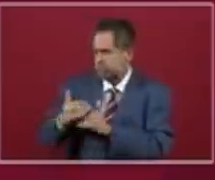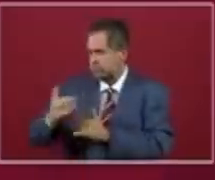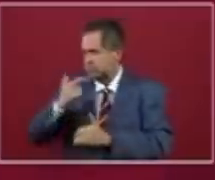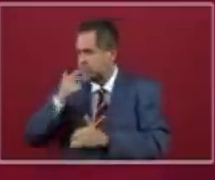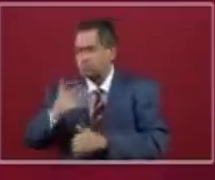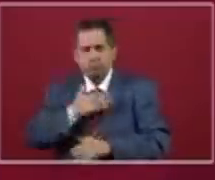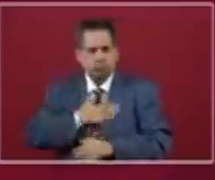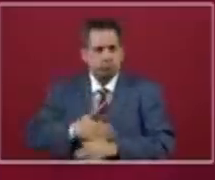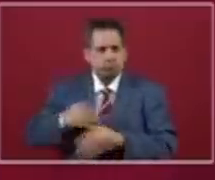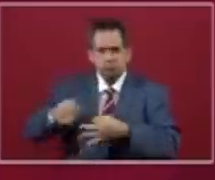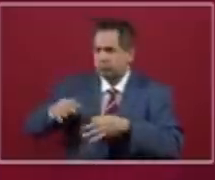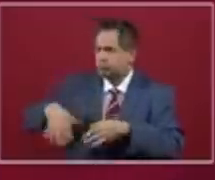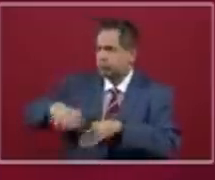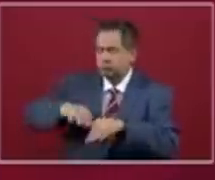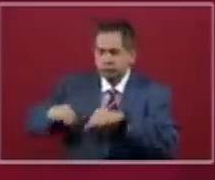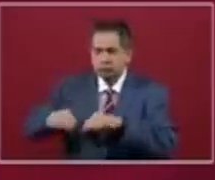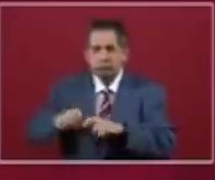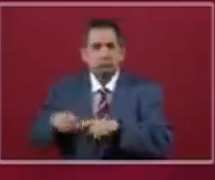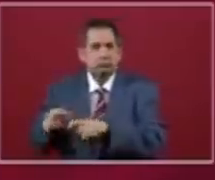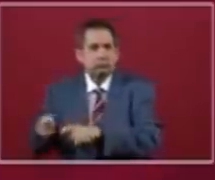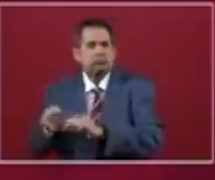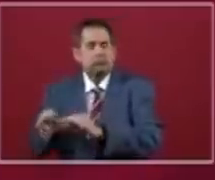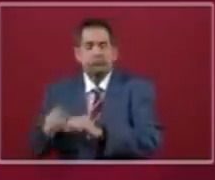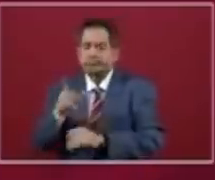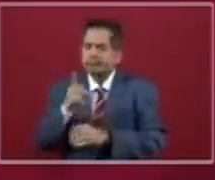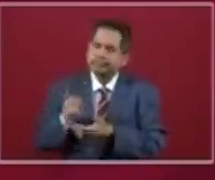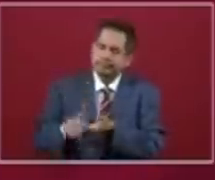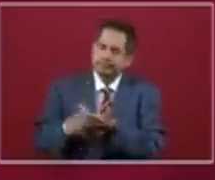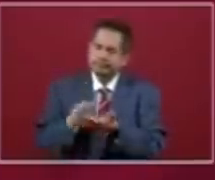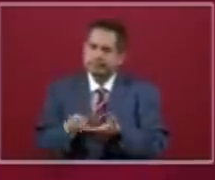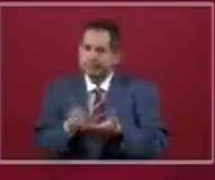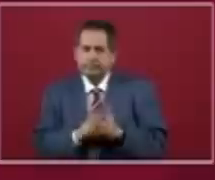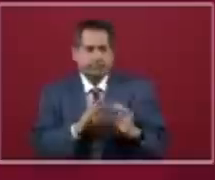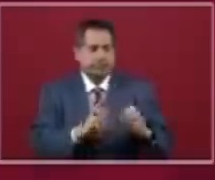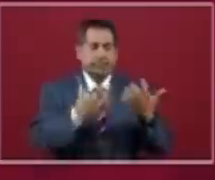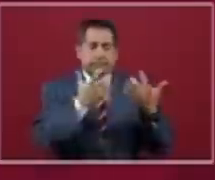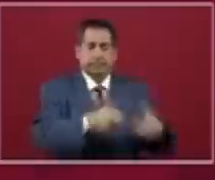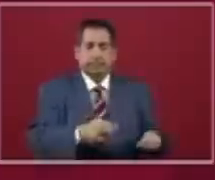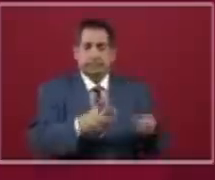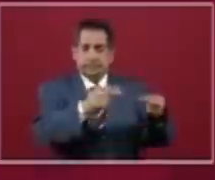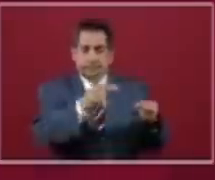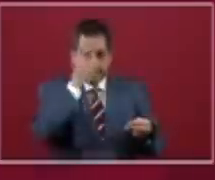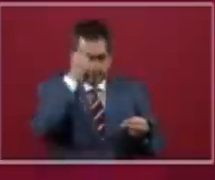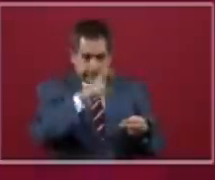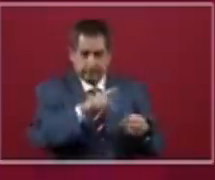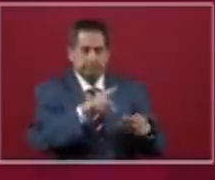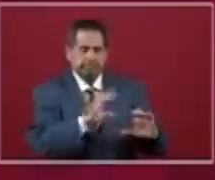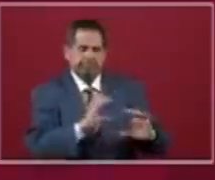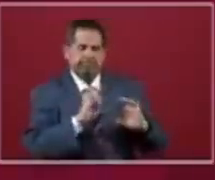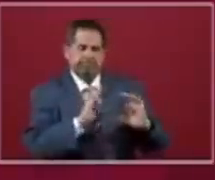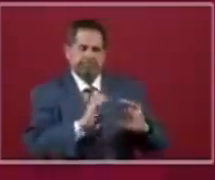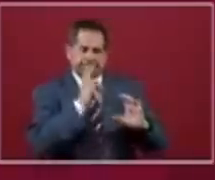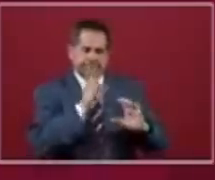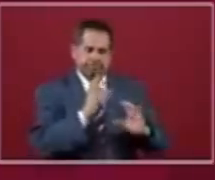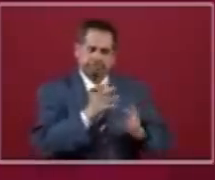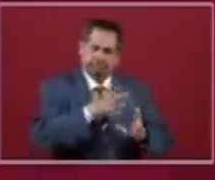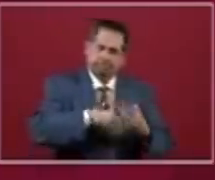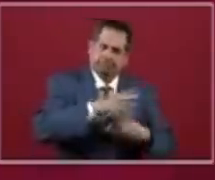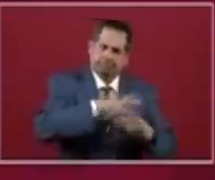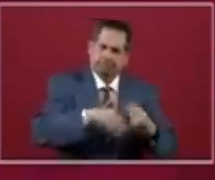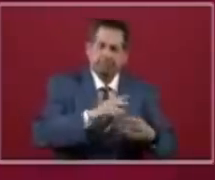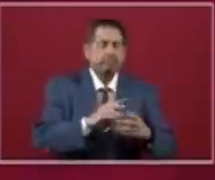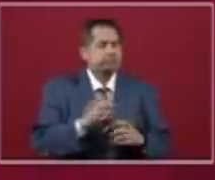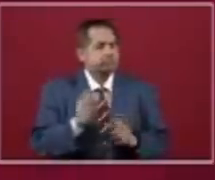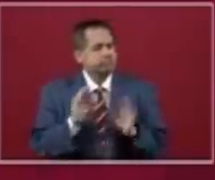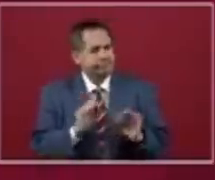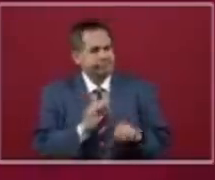justicia laboral, pero que al mismo tiempo se cuiden las empresas, que no se